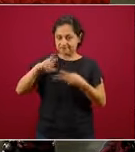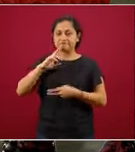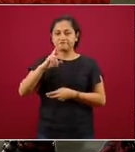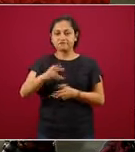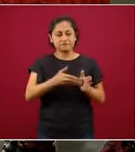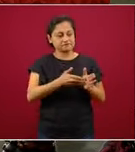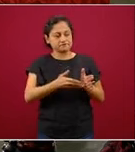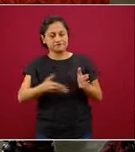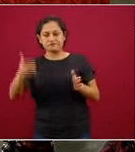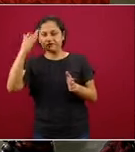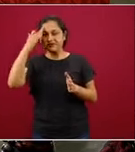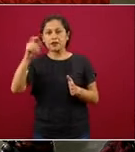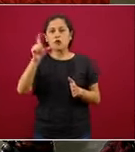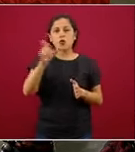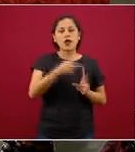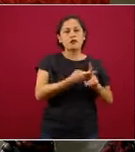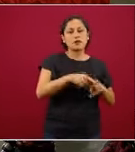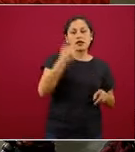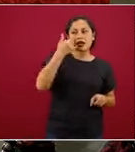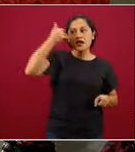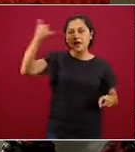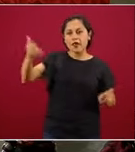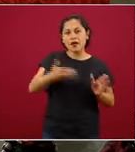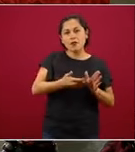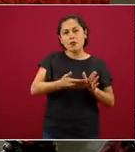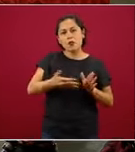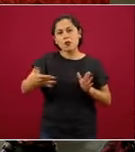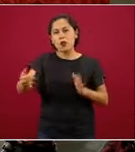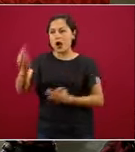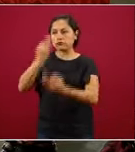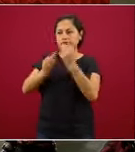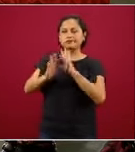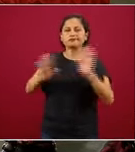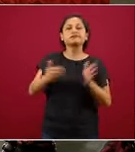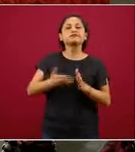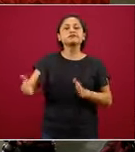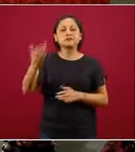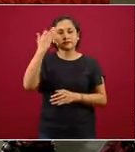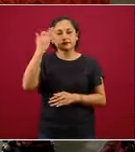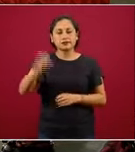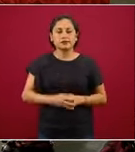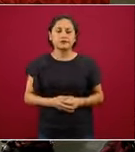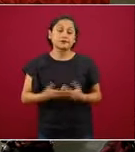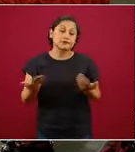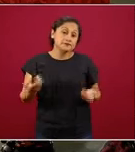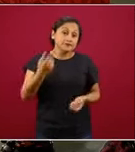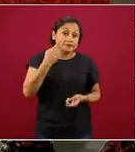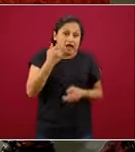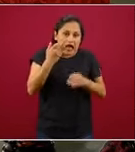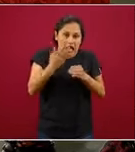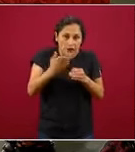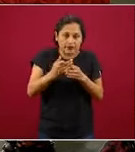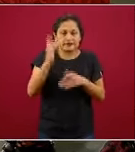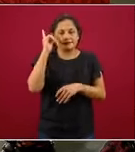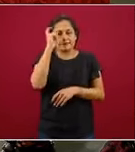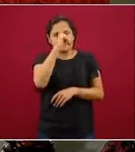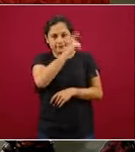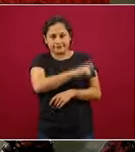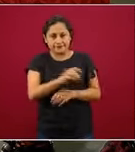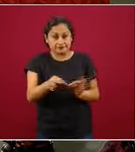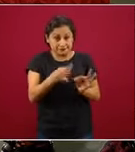tarda entre que llaman y se concreta? En estos tiempos son variables. Los tiempos de respuesta